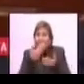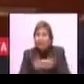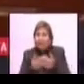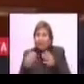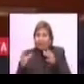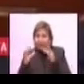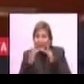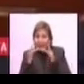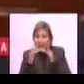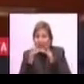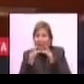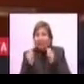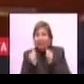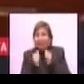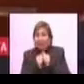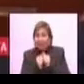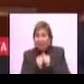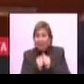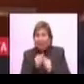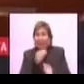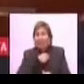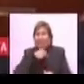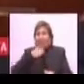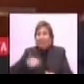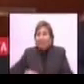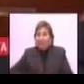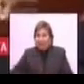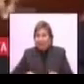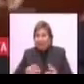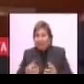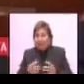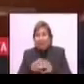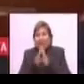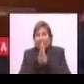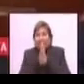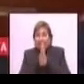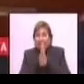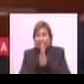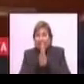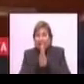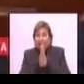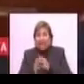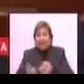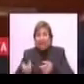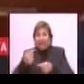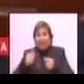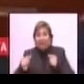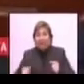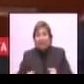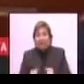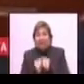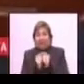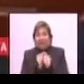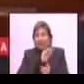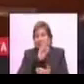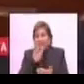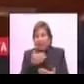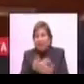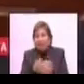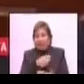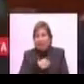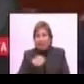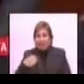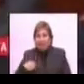que se relaciona con el gabinete de ministros, pido asistir en compañía de todos los miembros